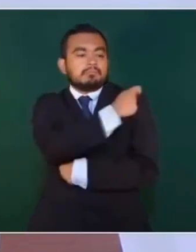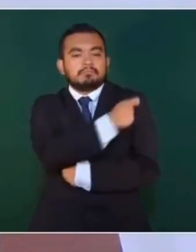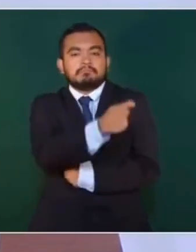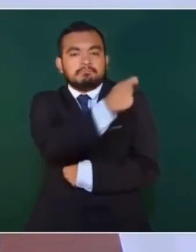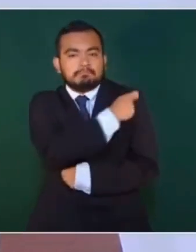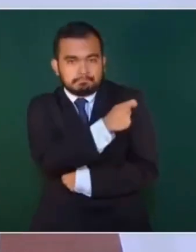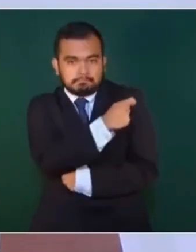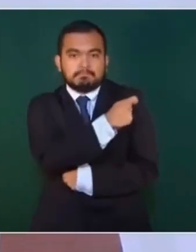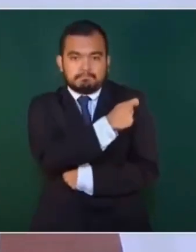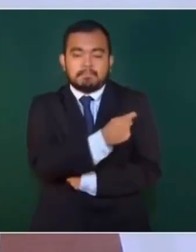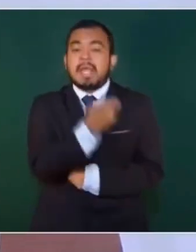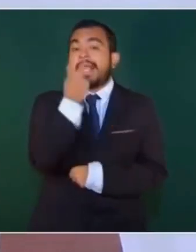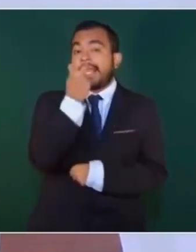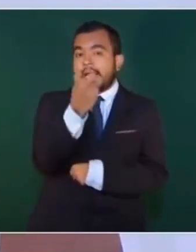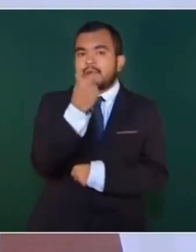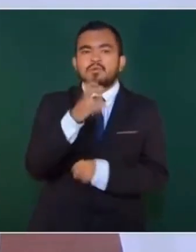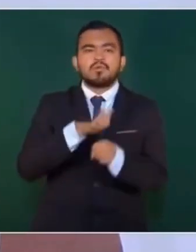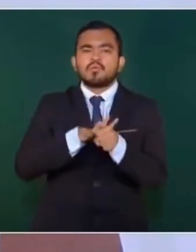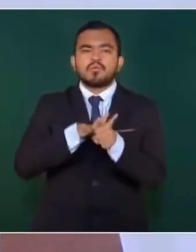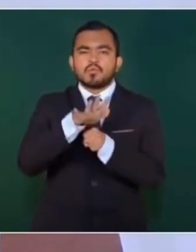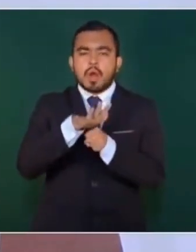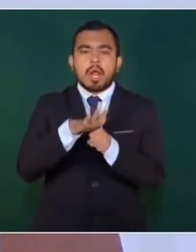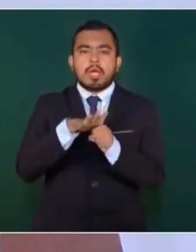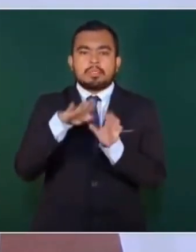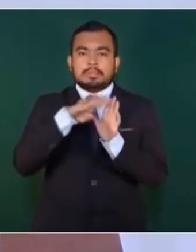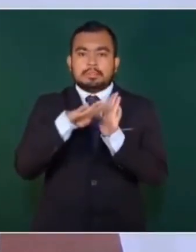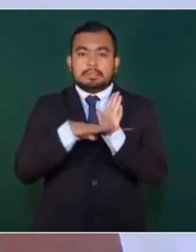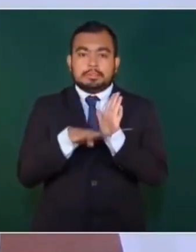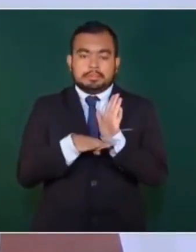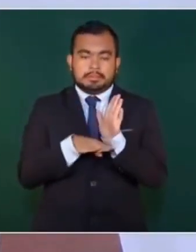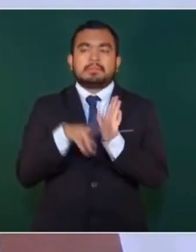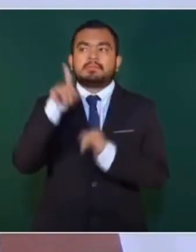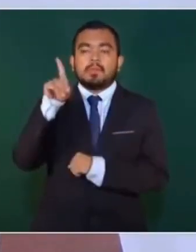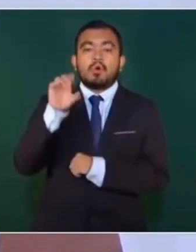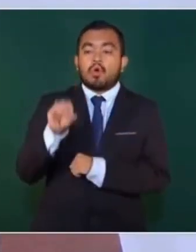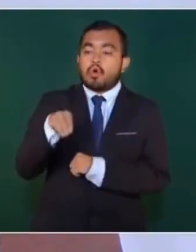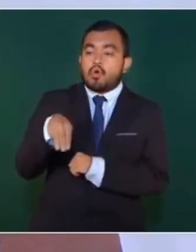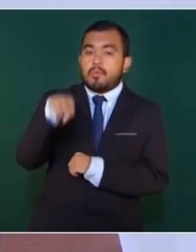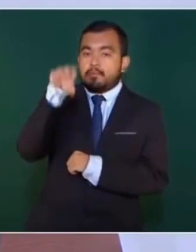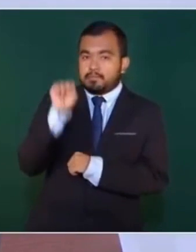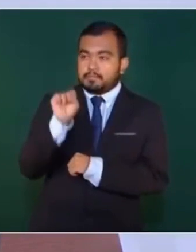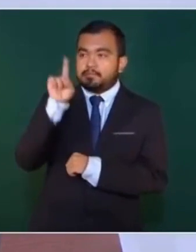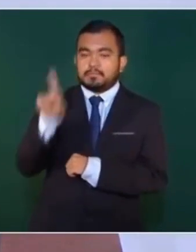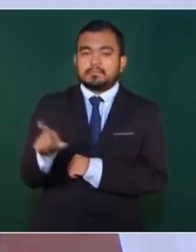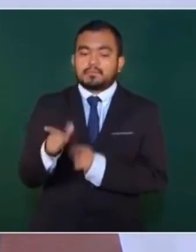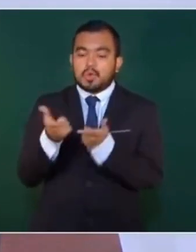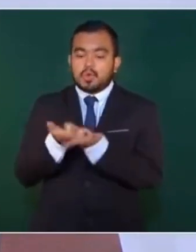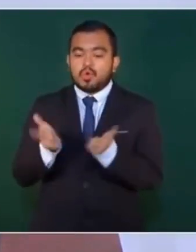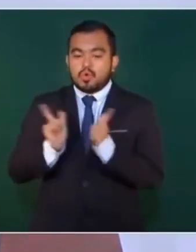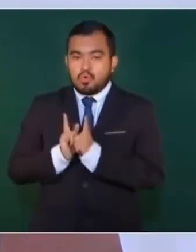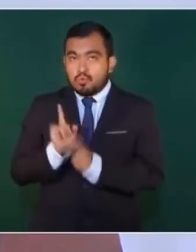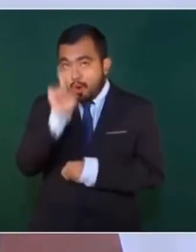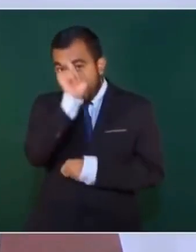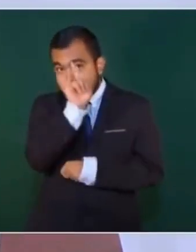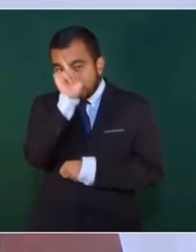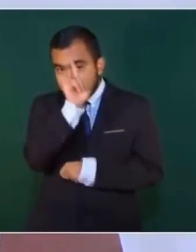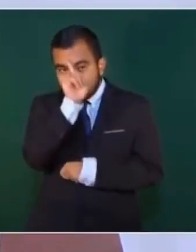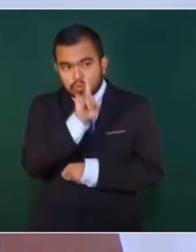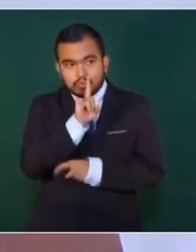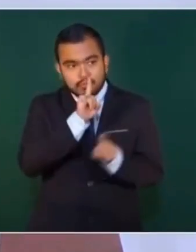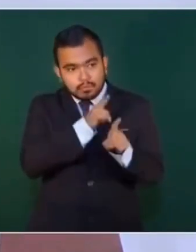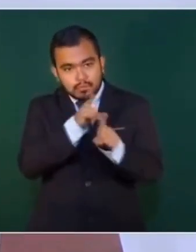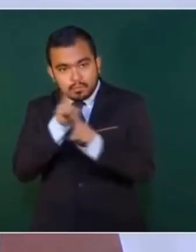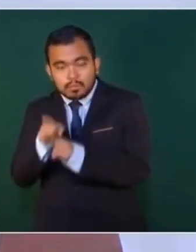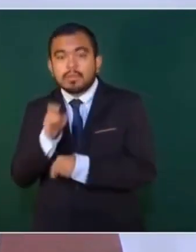Las consideraciones técnicas son las siguientes. La Organización Mundial de la Salud, a través de su grupo de asesoramiento estratégico y también nuestro